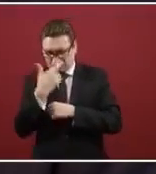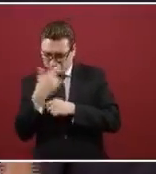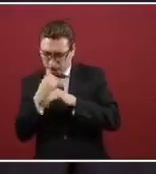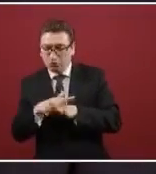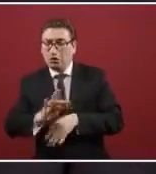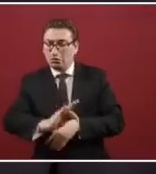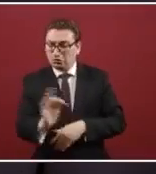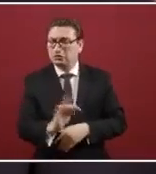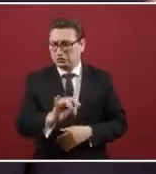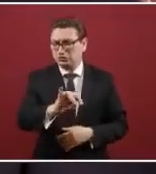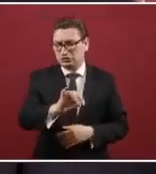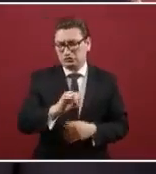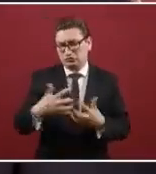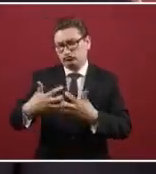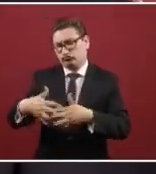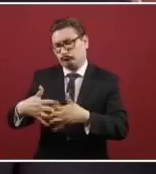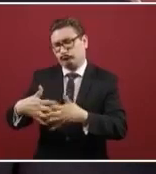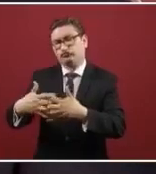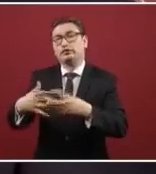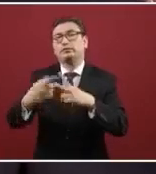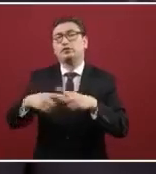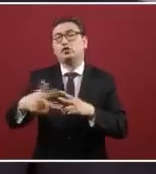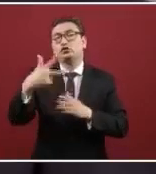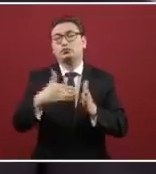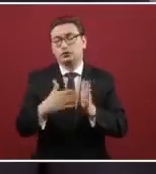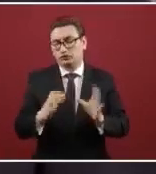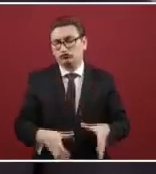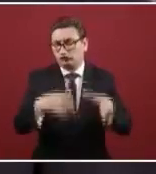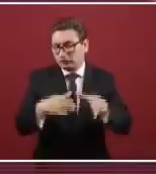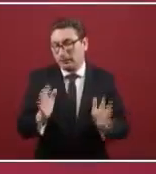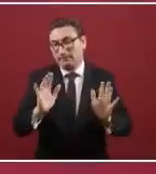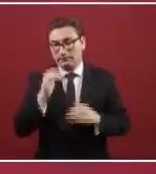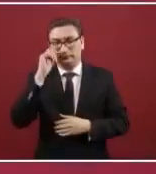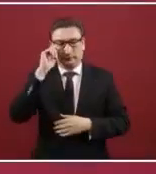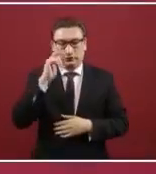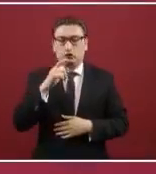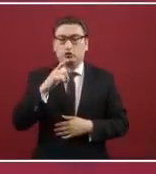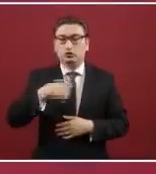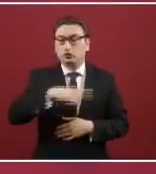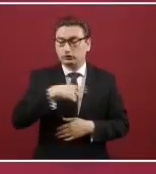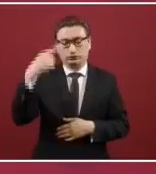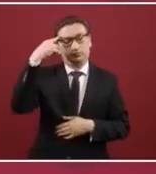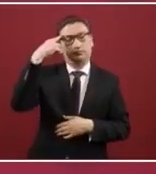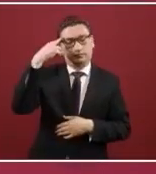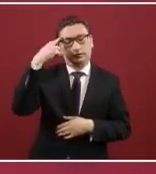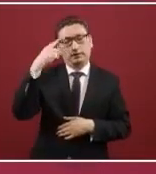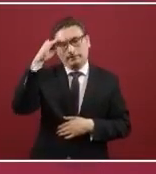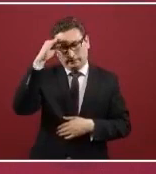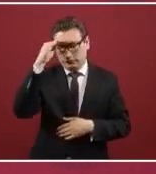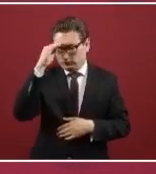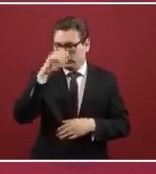sí ya estén produciendo estos 8,000 barriles. Hay que tomar en consideración